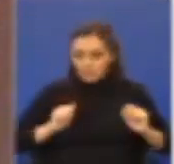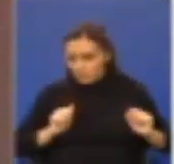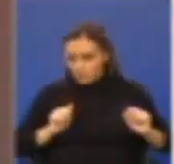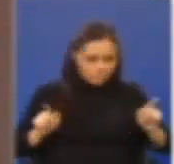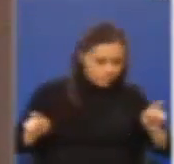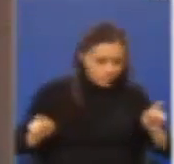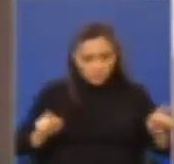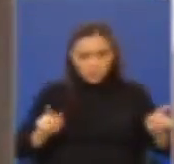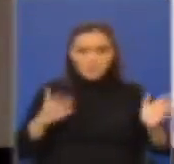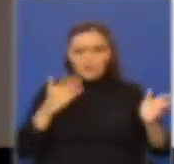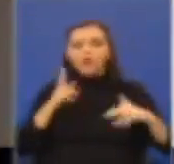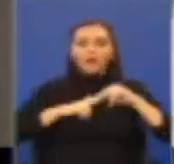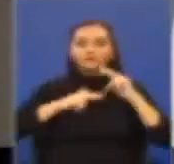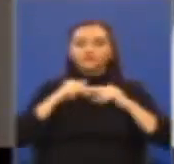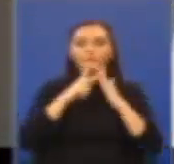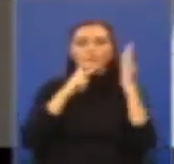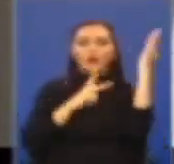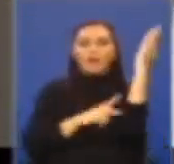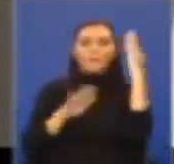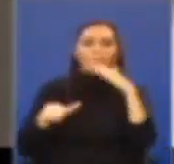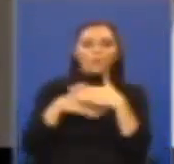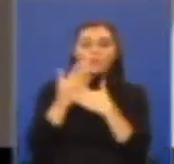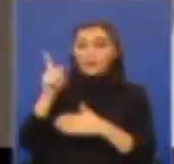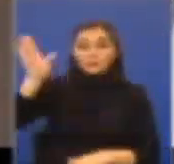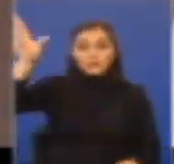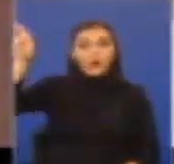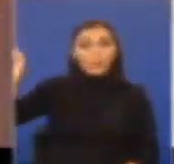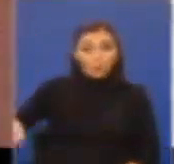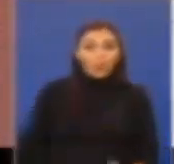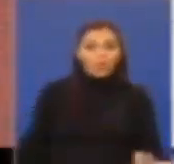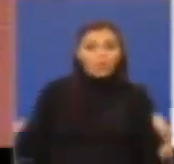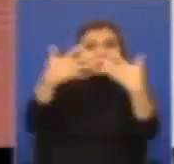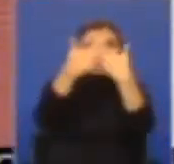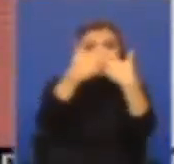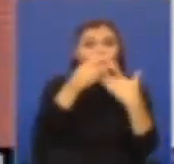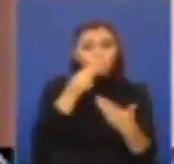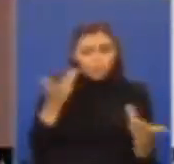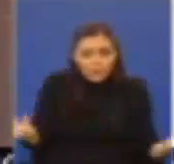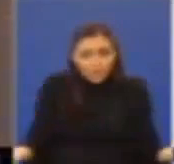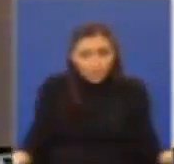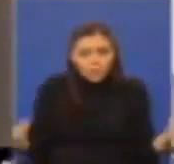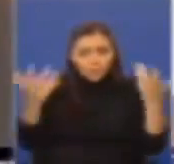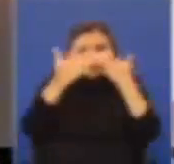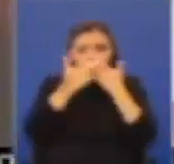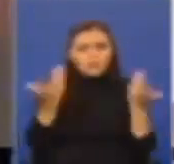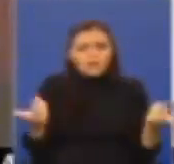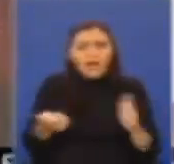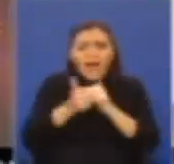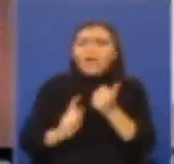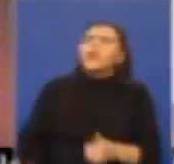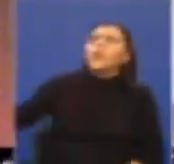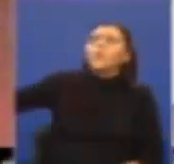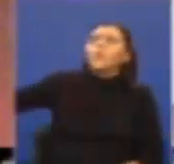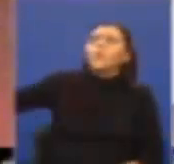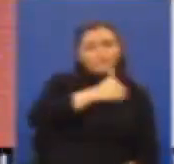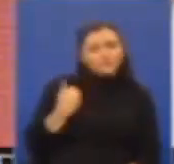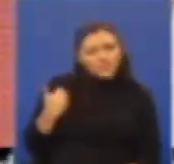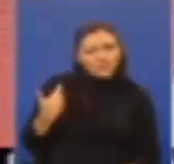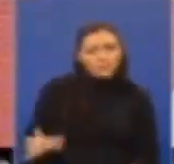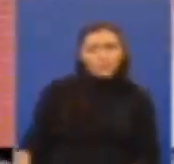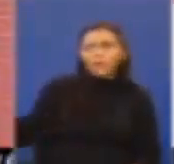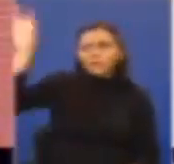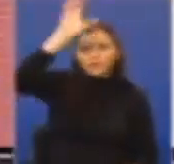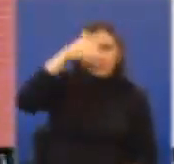estamos construyendo todo esto. Y también el CECAP puede contribuir al sector público. Tiene una infraestructura en cada territorio. El